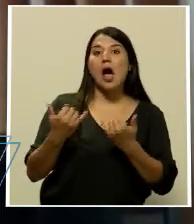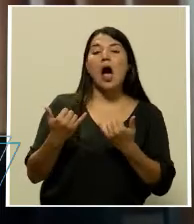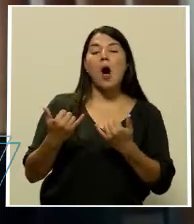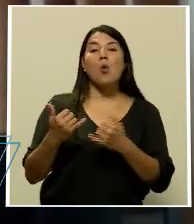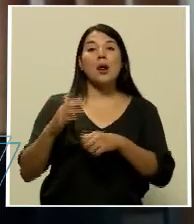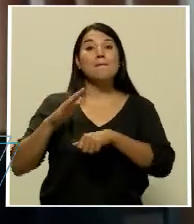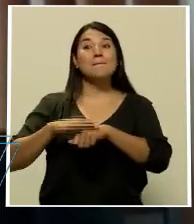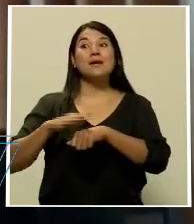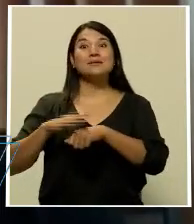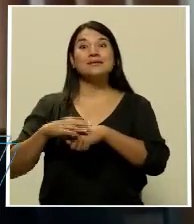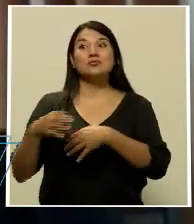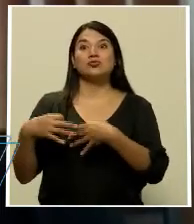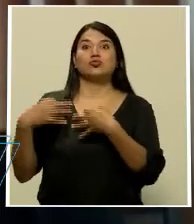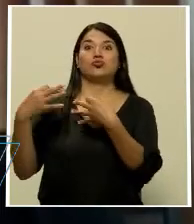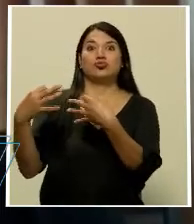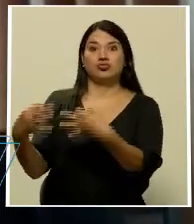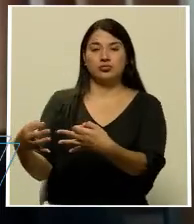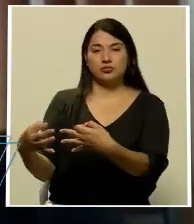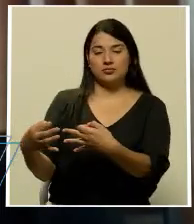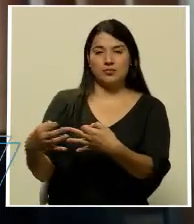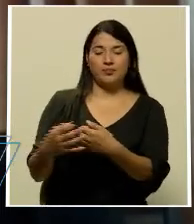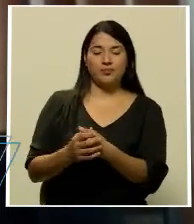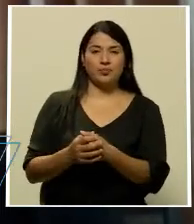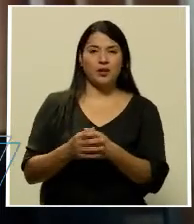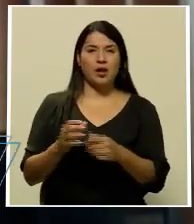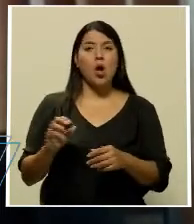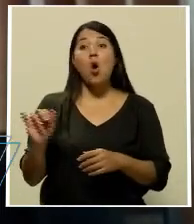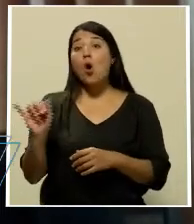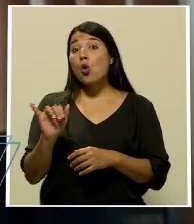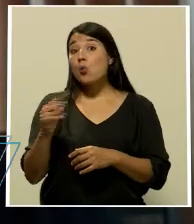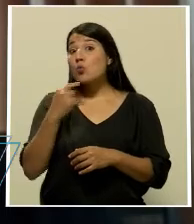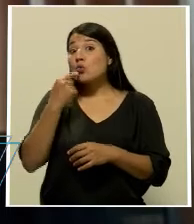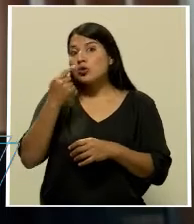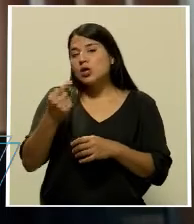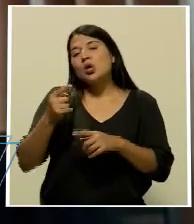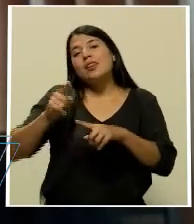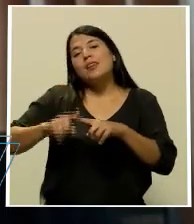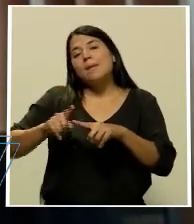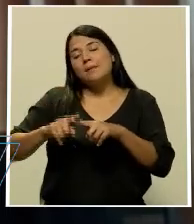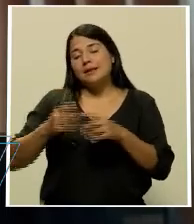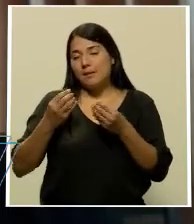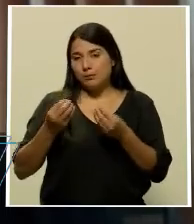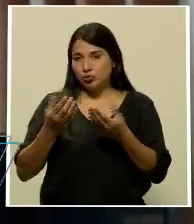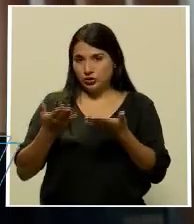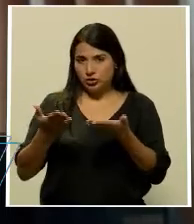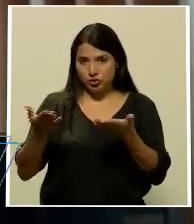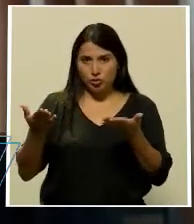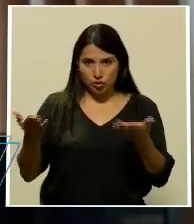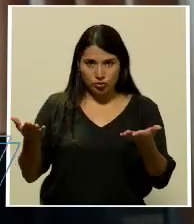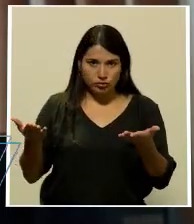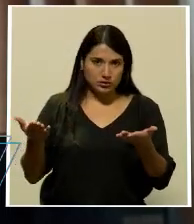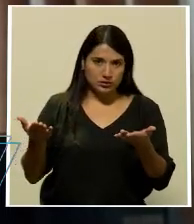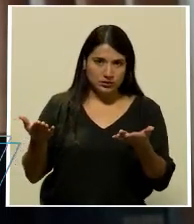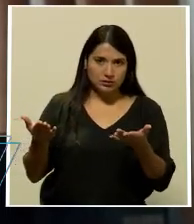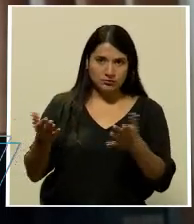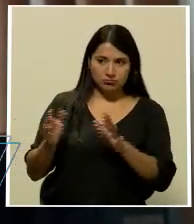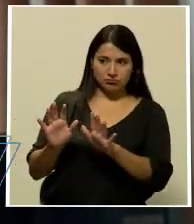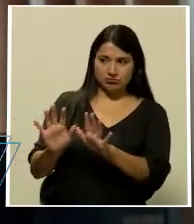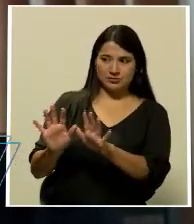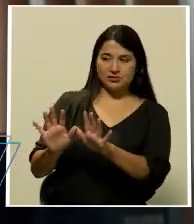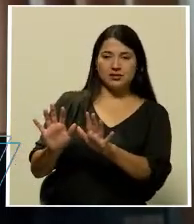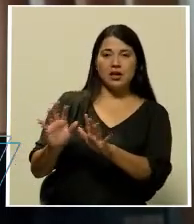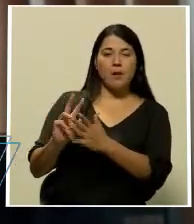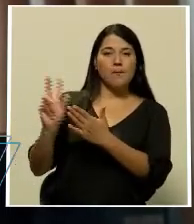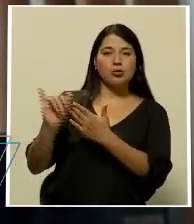importante a la operación. Por supuesto, como le digo, depende de muchas circunstancias propias de la naturaleza de la infraestructura